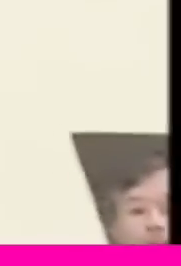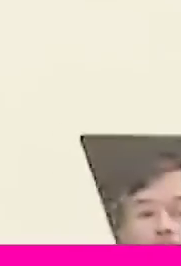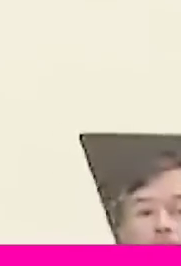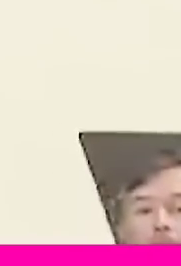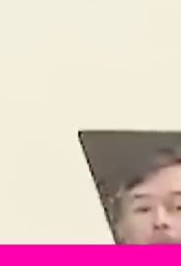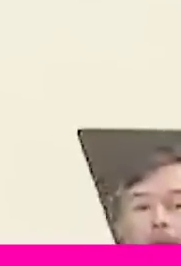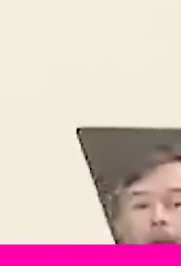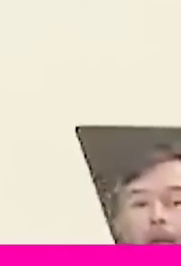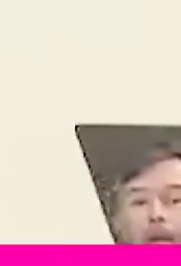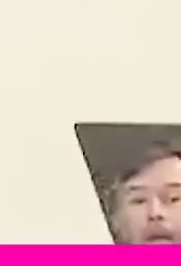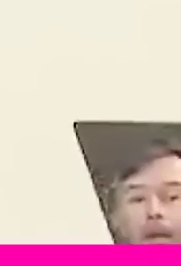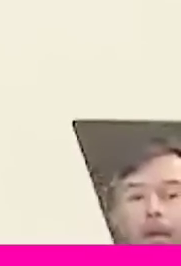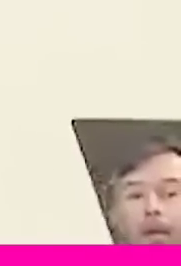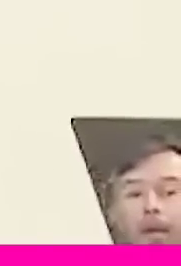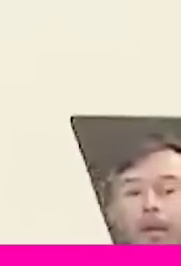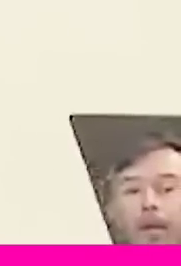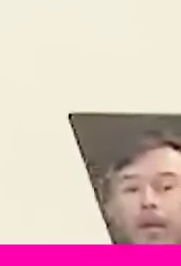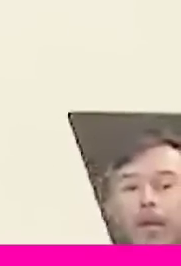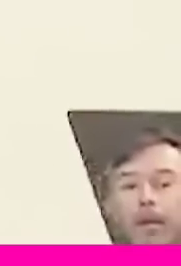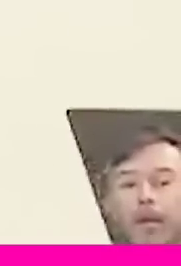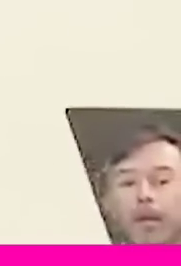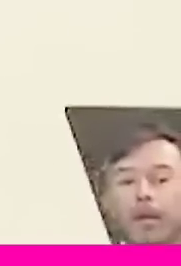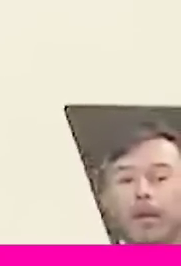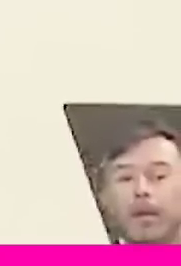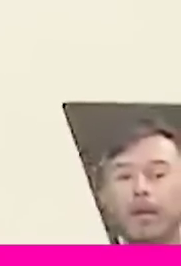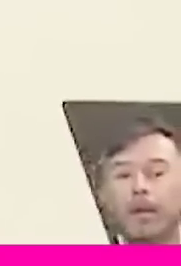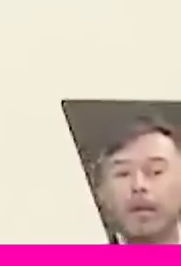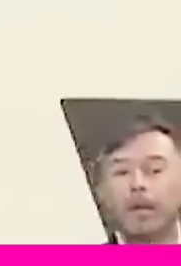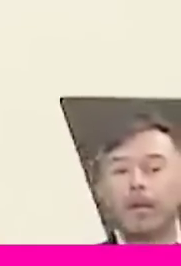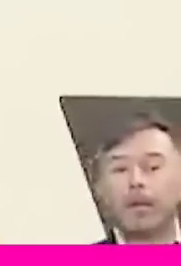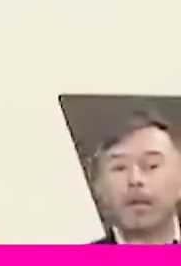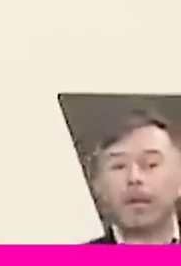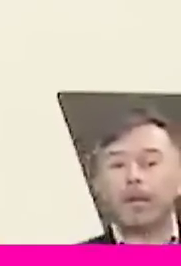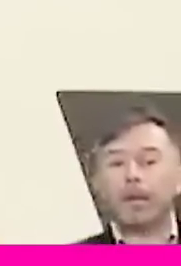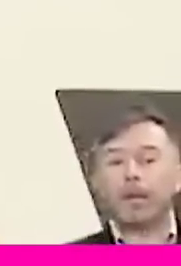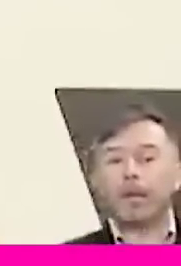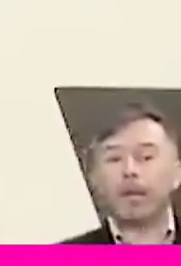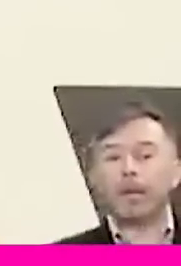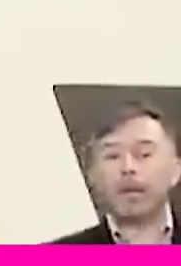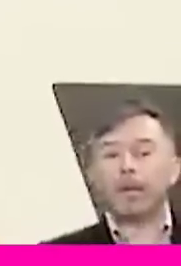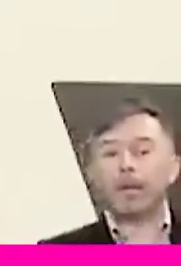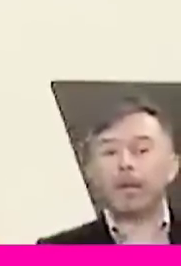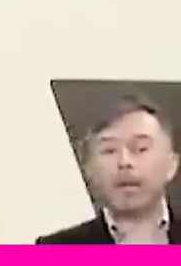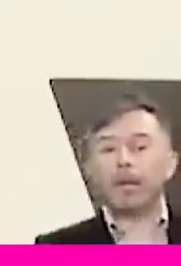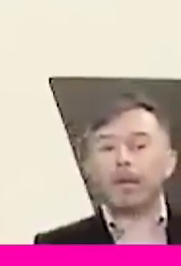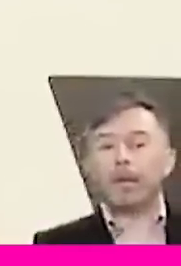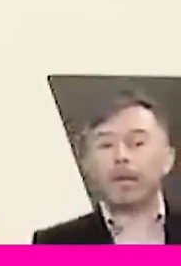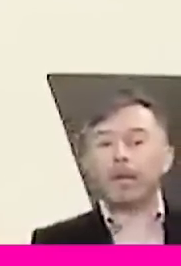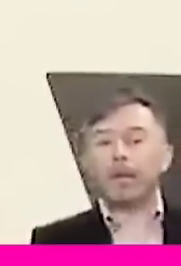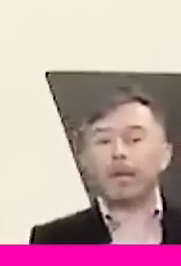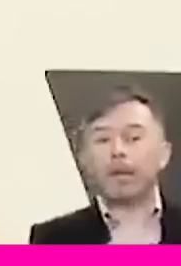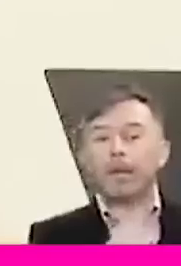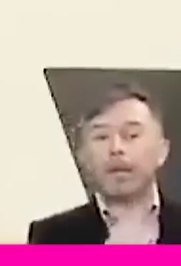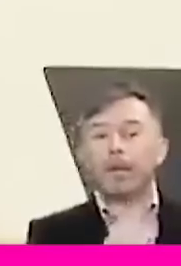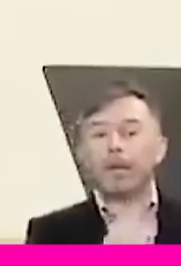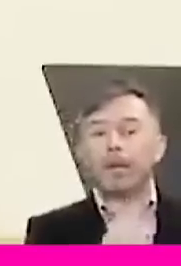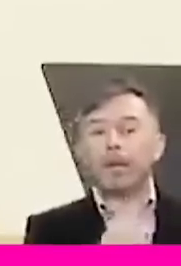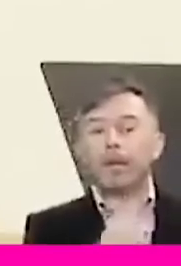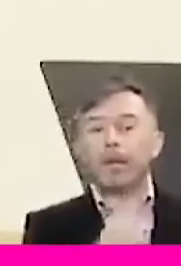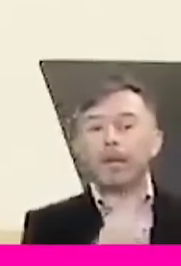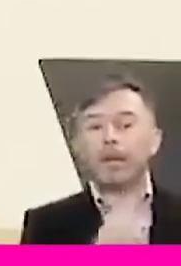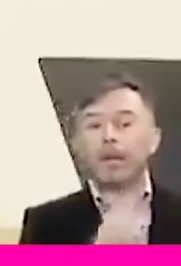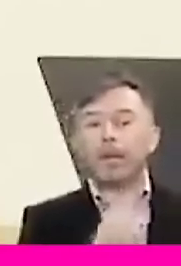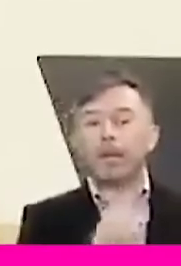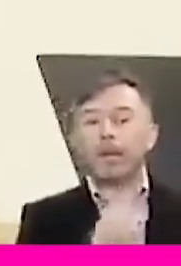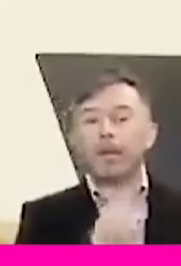queridos amigos Qué gran gusto saludarlos nuevamente y en esta ocasión Les comparto lo que acaba de suceder hace un momento hace un par de